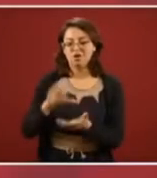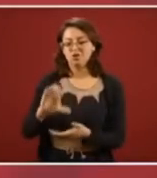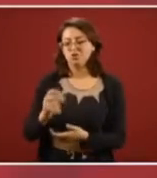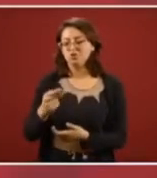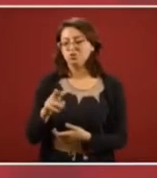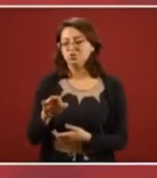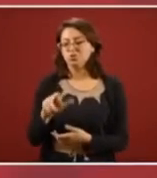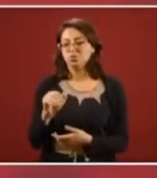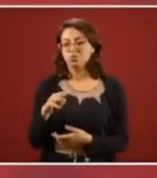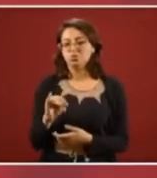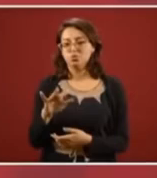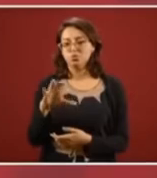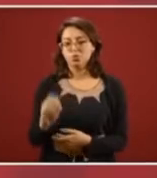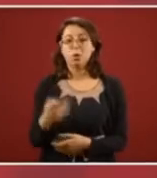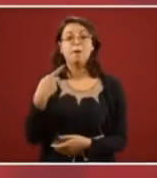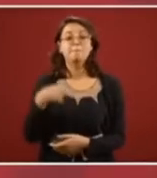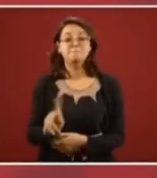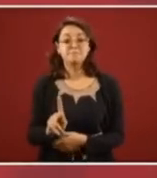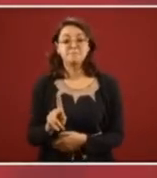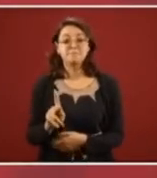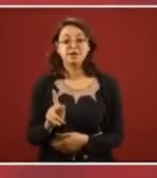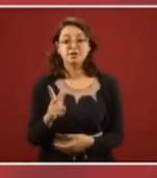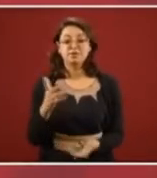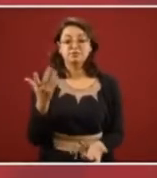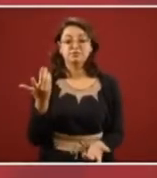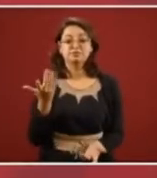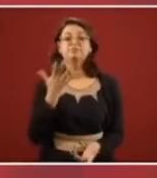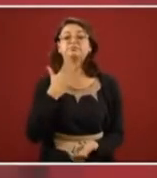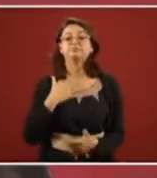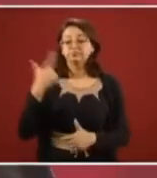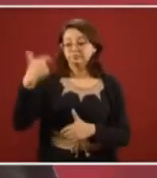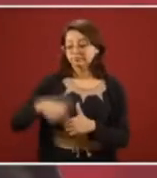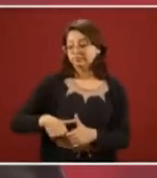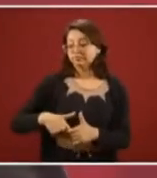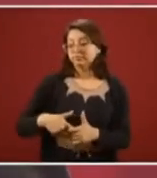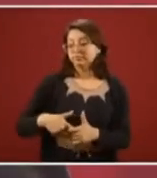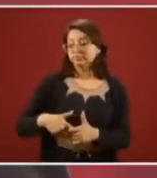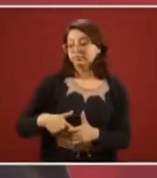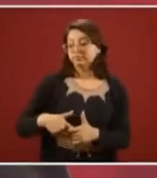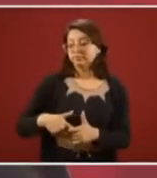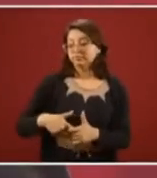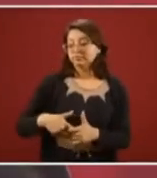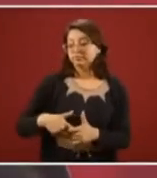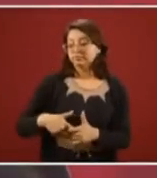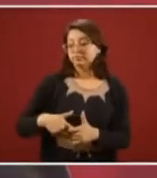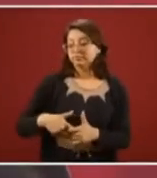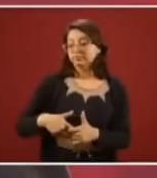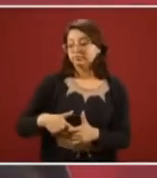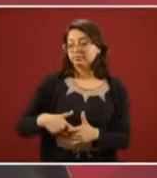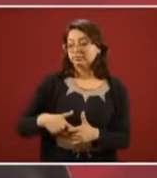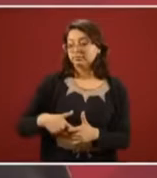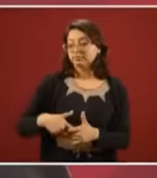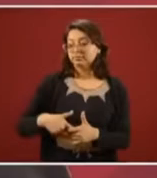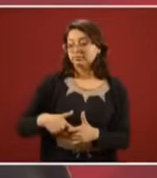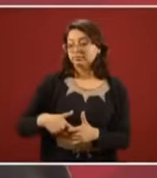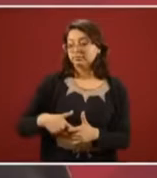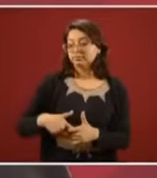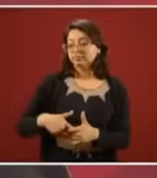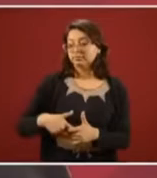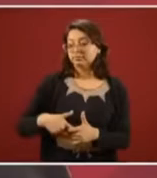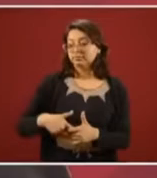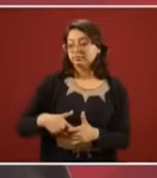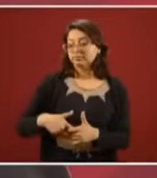el precio de los combustibles que distribuye water prize es el de ambas tribus